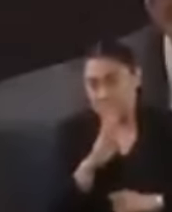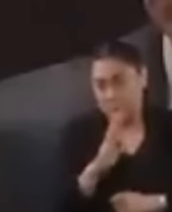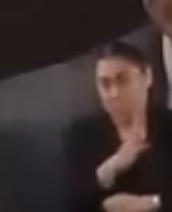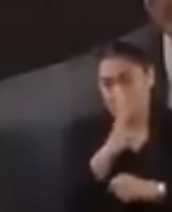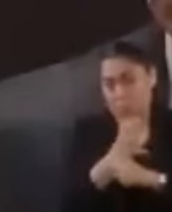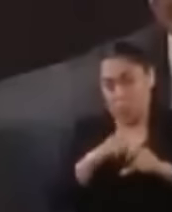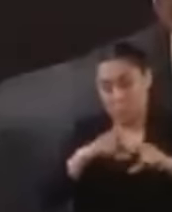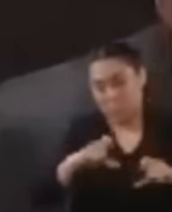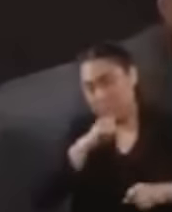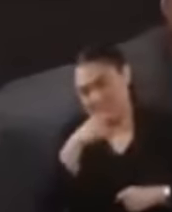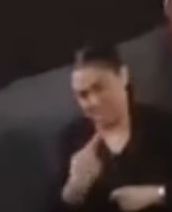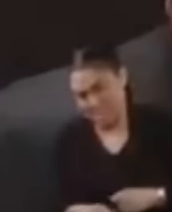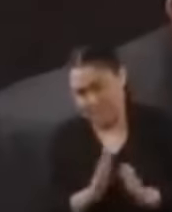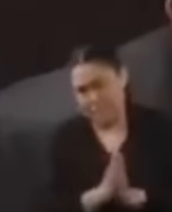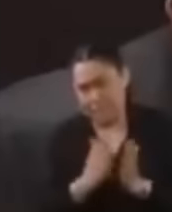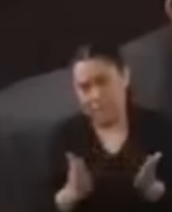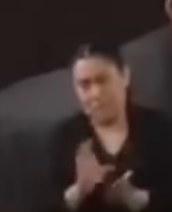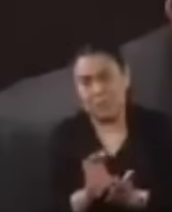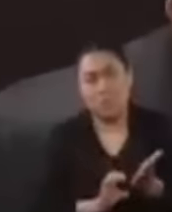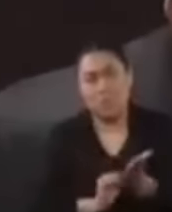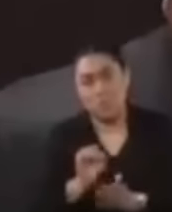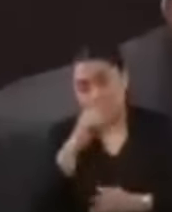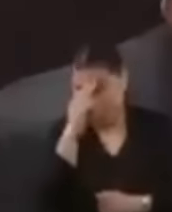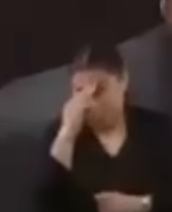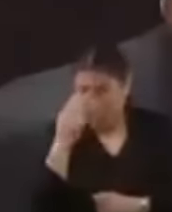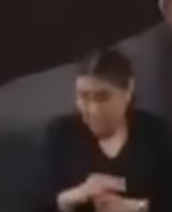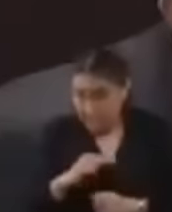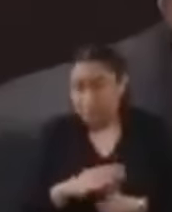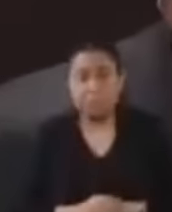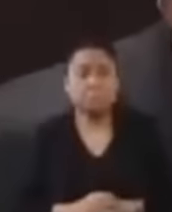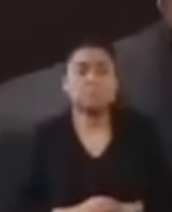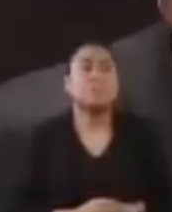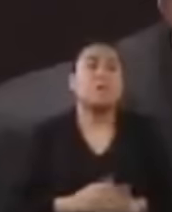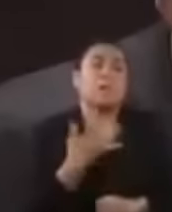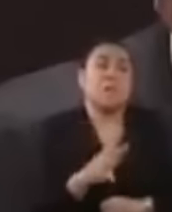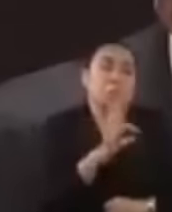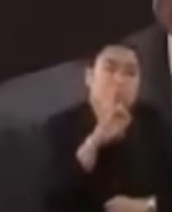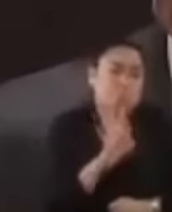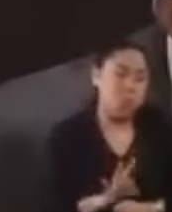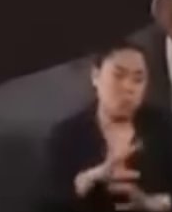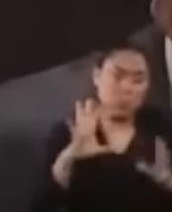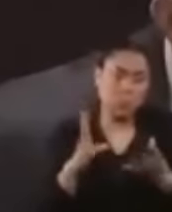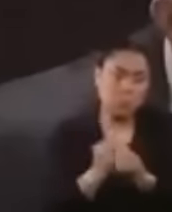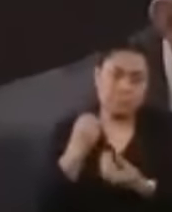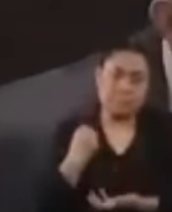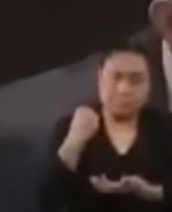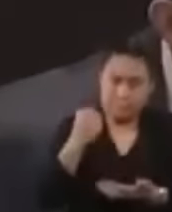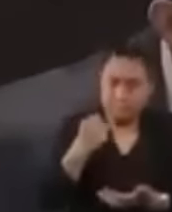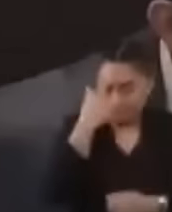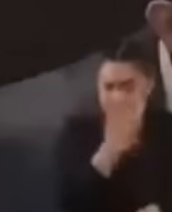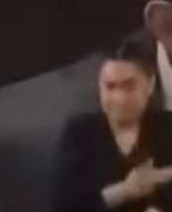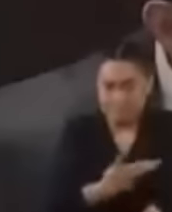párrafo de la Constitución Política de los Estados Unidos Mexicanos, al menos el 10% del monto correspondiente al ramo